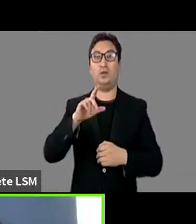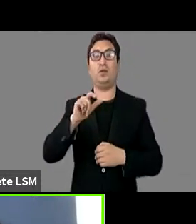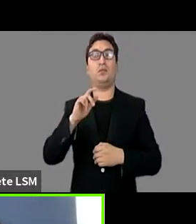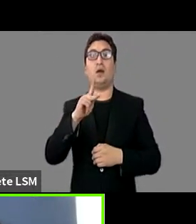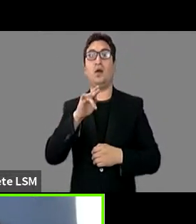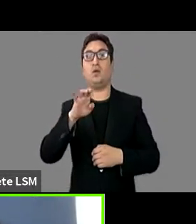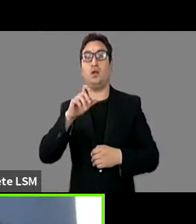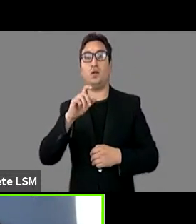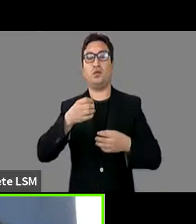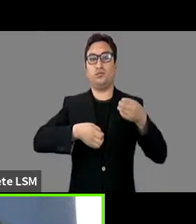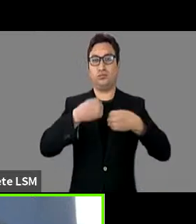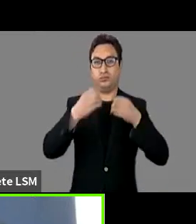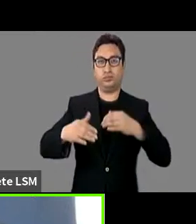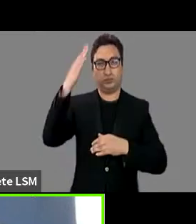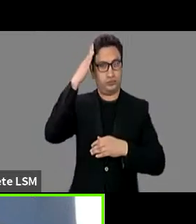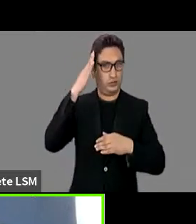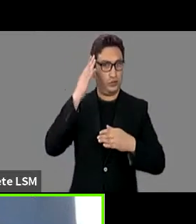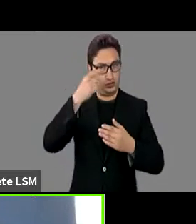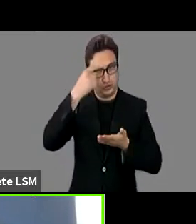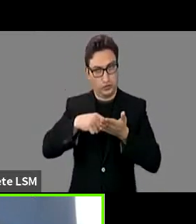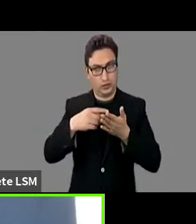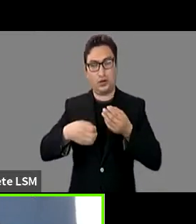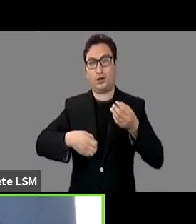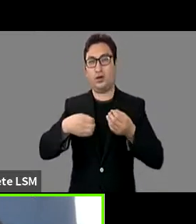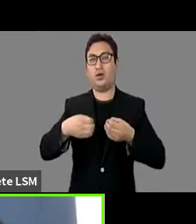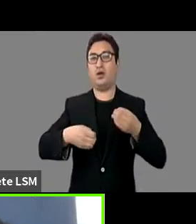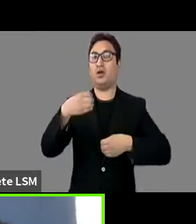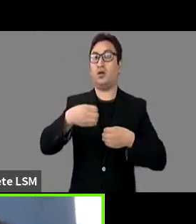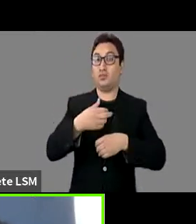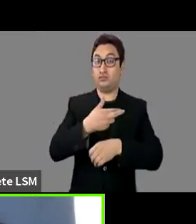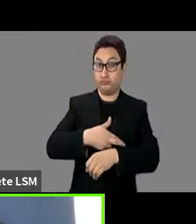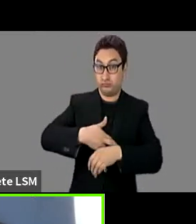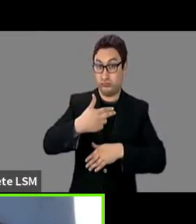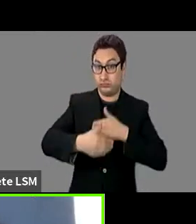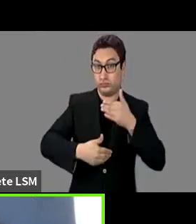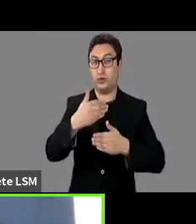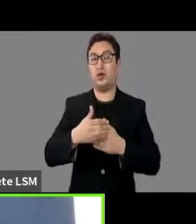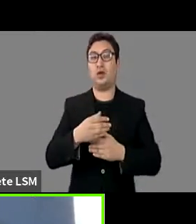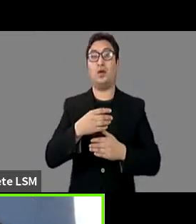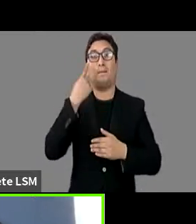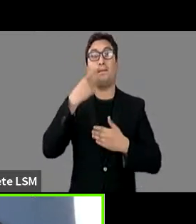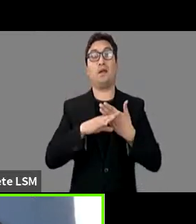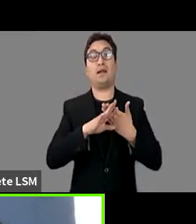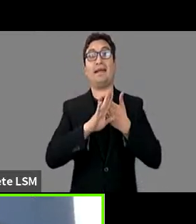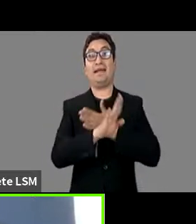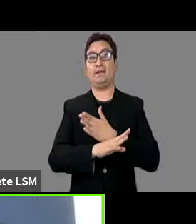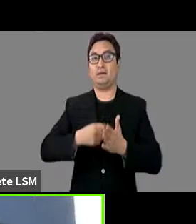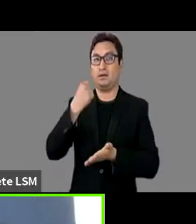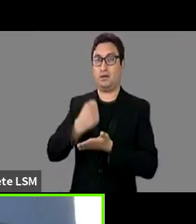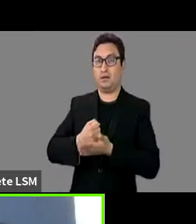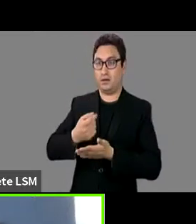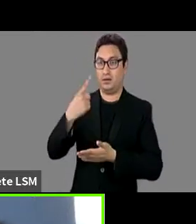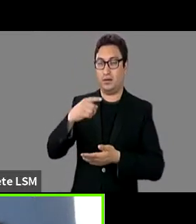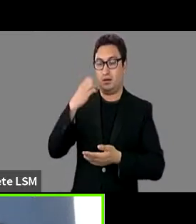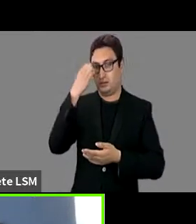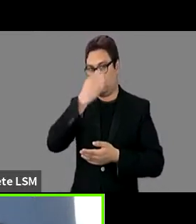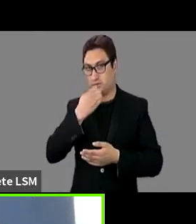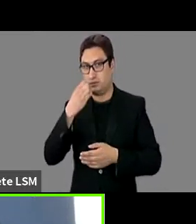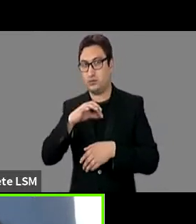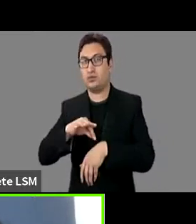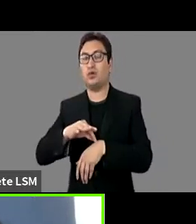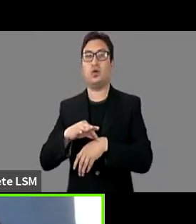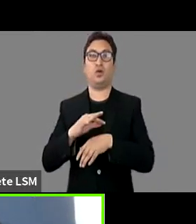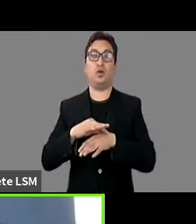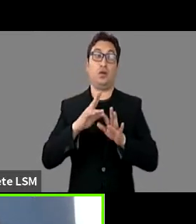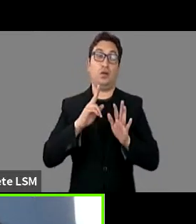de un proceso, ¿no? Yo diría que sí hay una forma de evitar ese dictamen, ¿no? Solo habrá que entender con qué propósito y